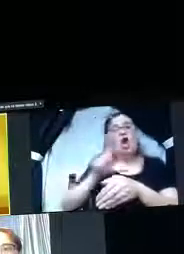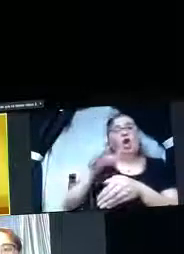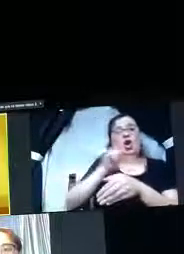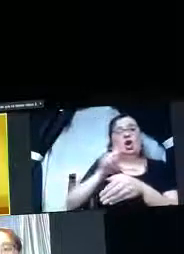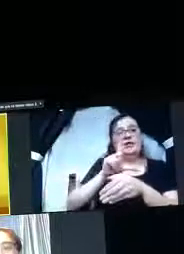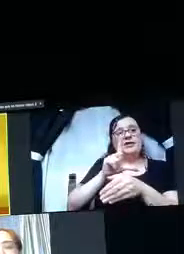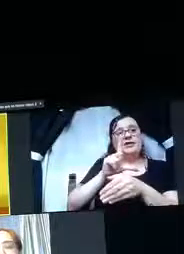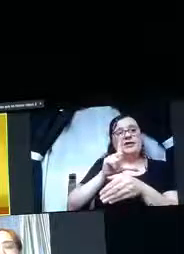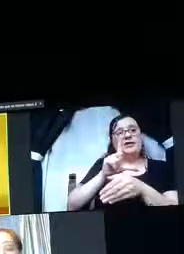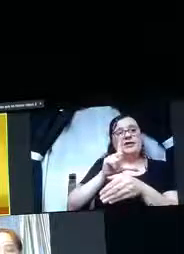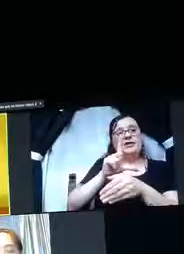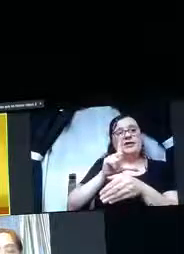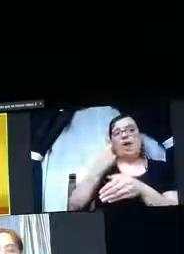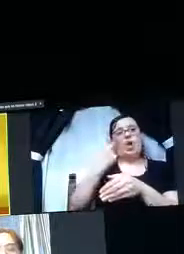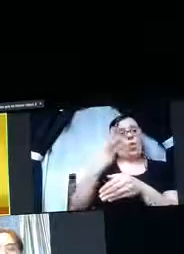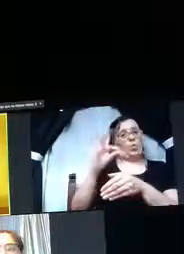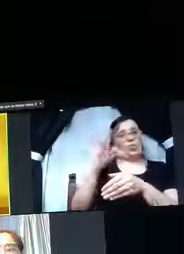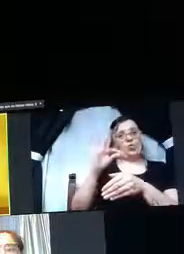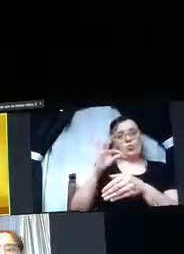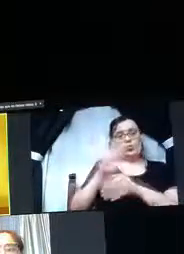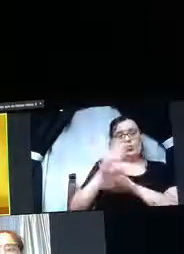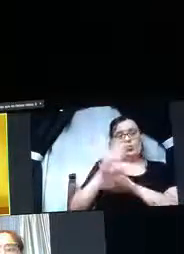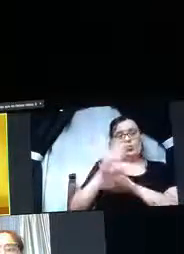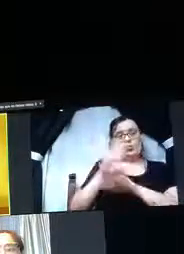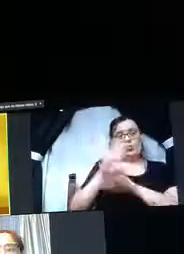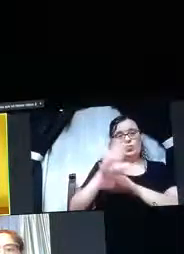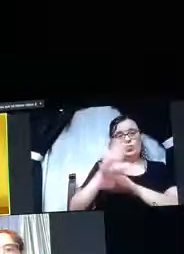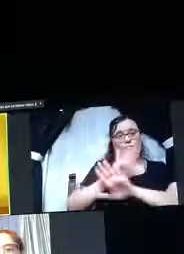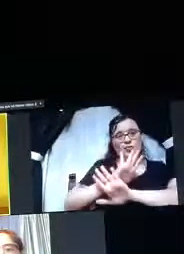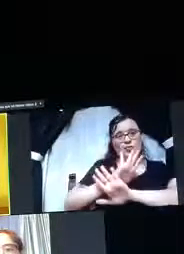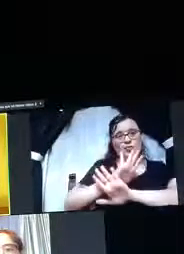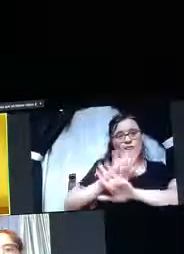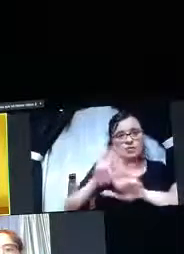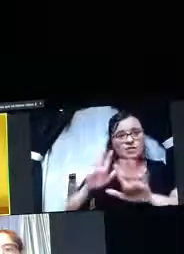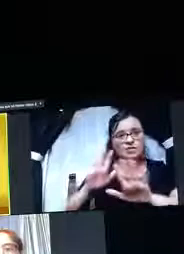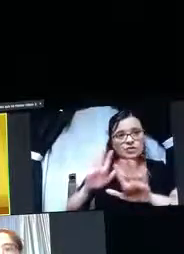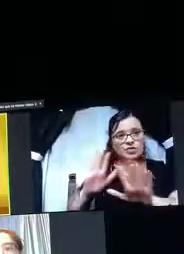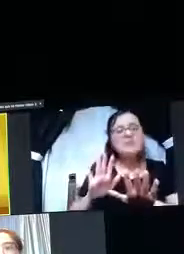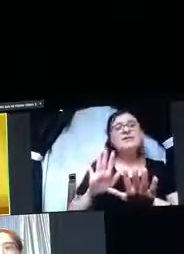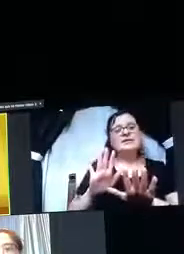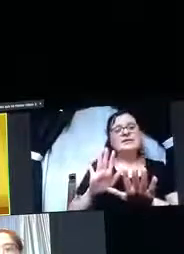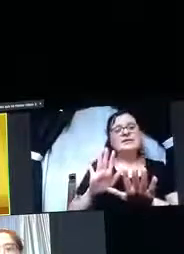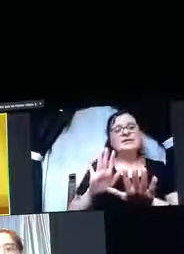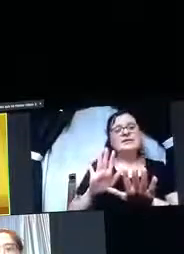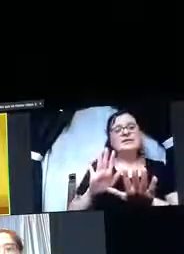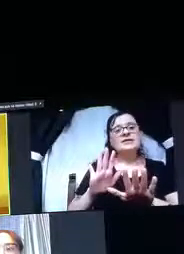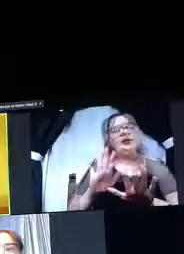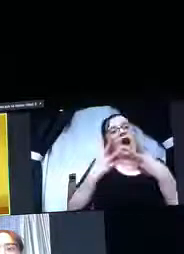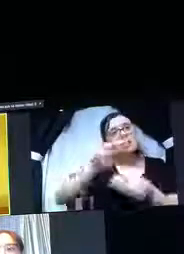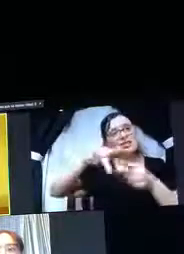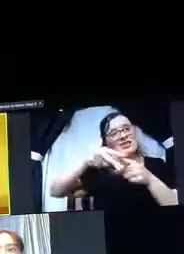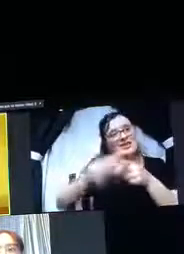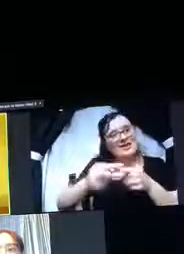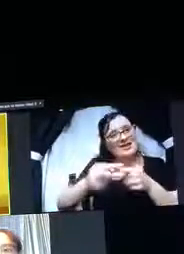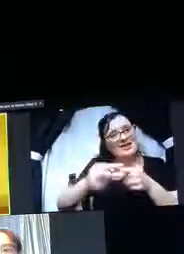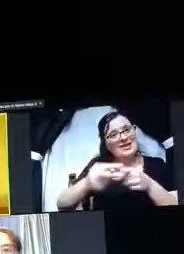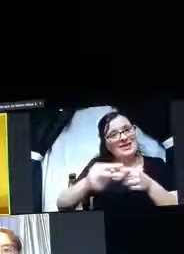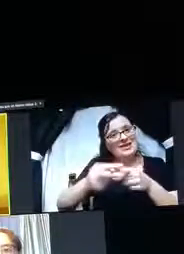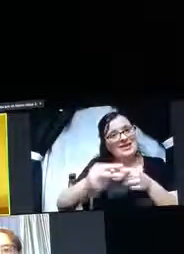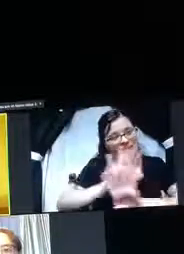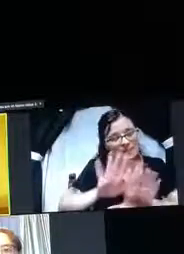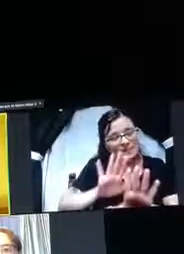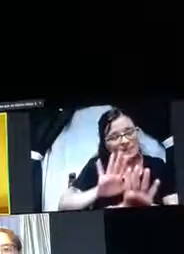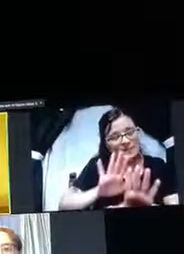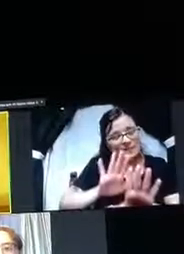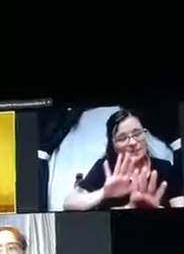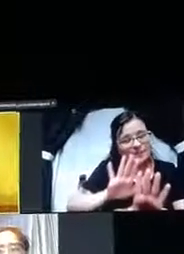ninguna metodología ni nada por el estilo, simplemente complementa, y lo que sucedía era que las